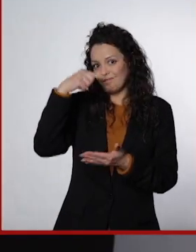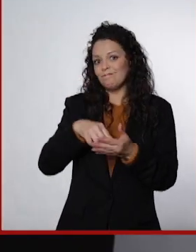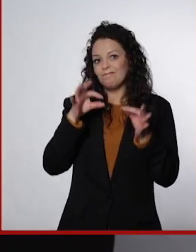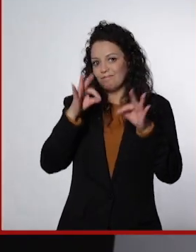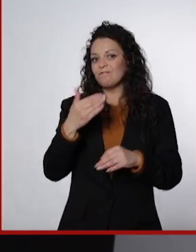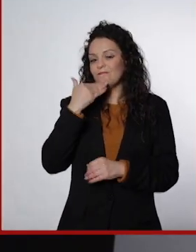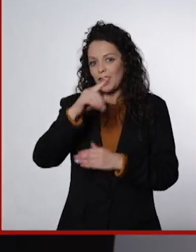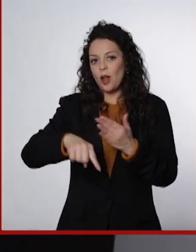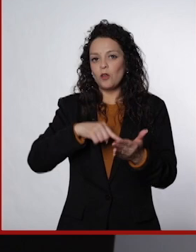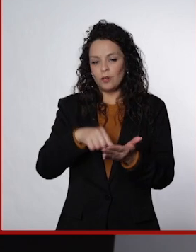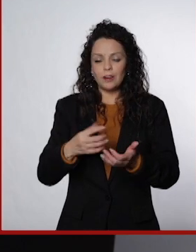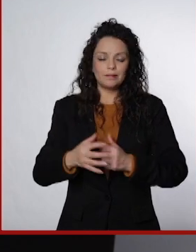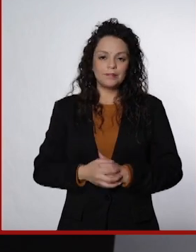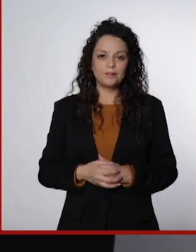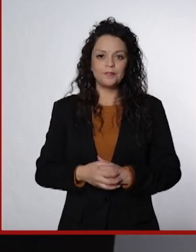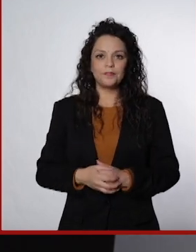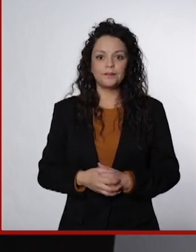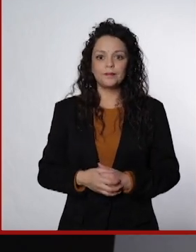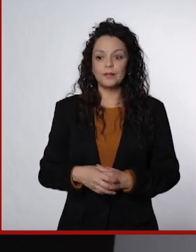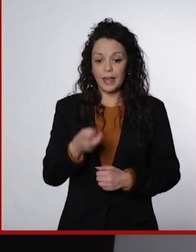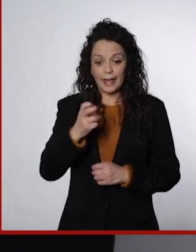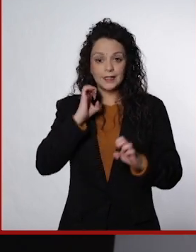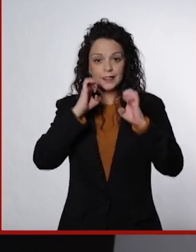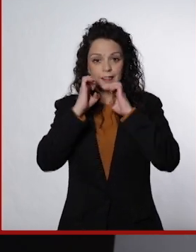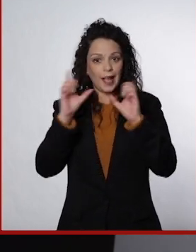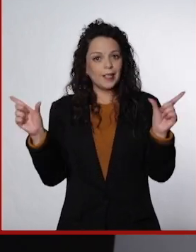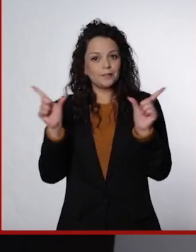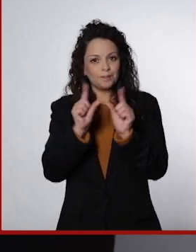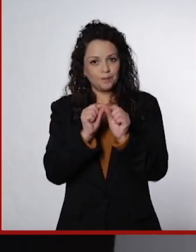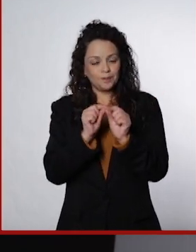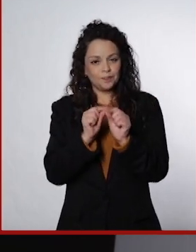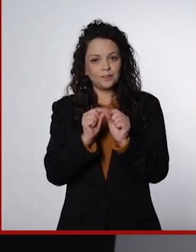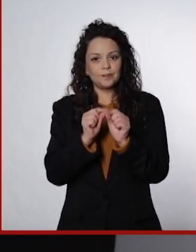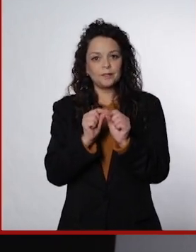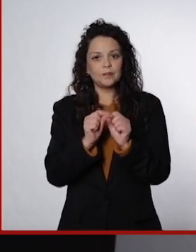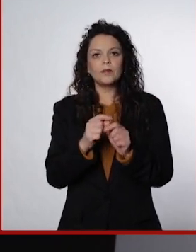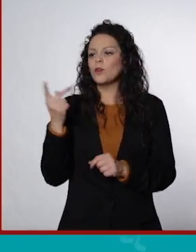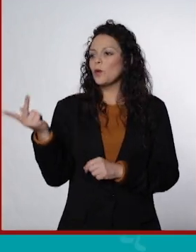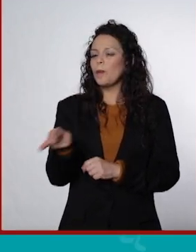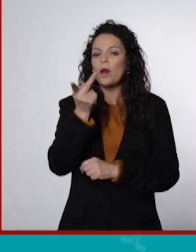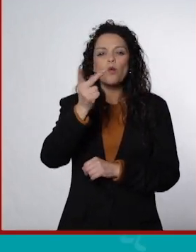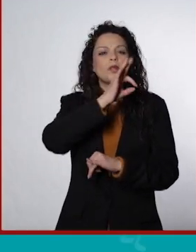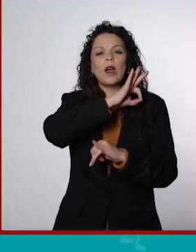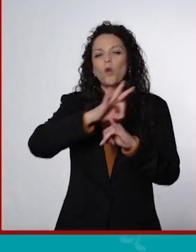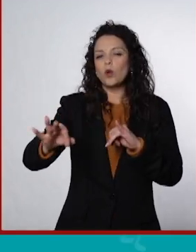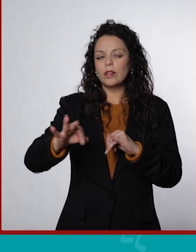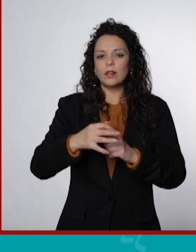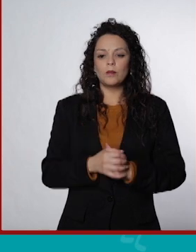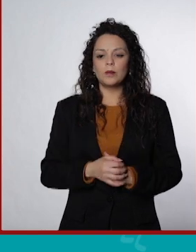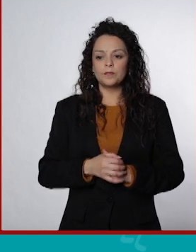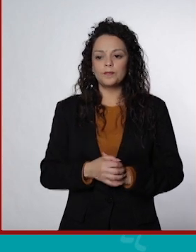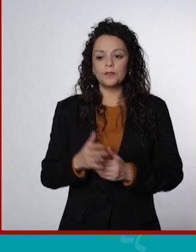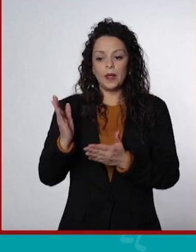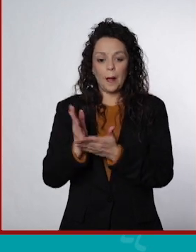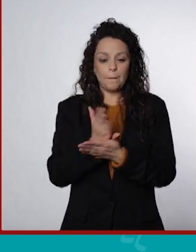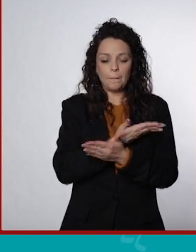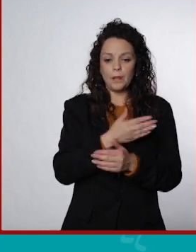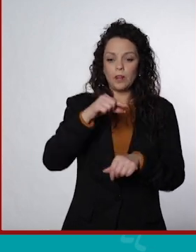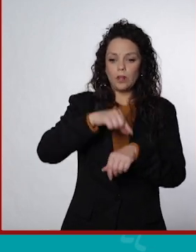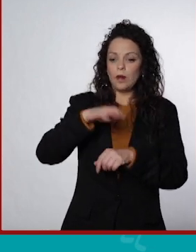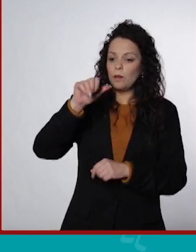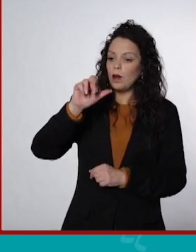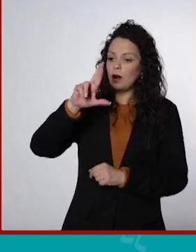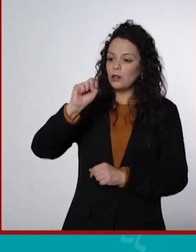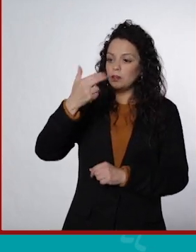para empezar. Para terminar esta entrevista, vamos con nuestra siguiente y última pregunta. Además del doctor Marshall